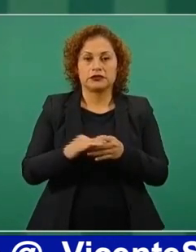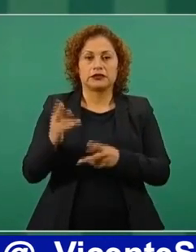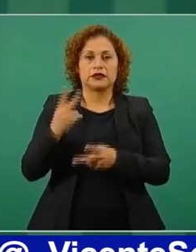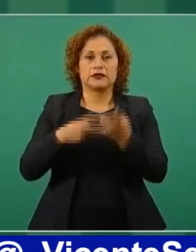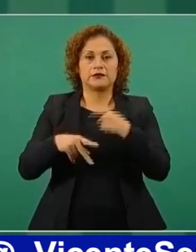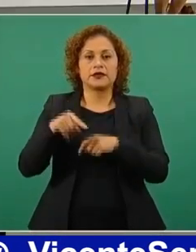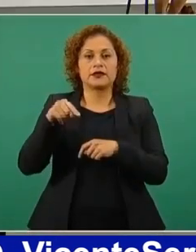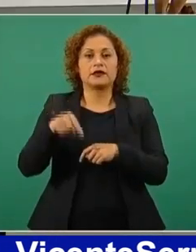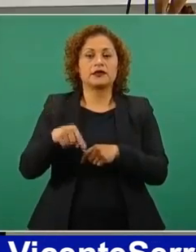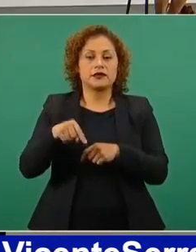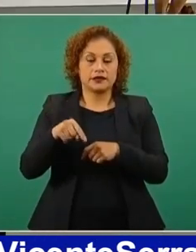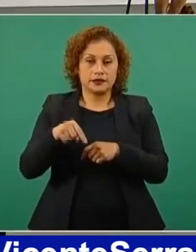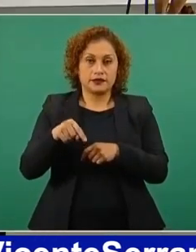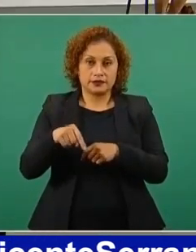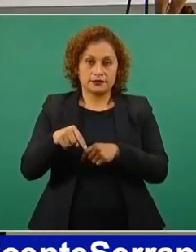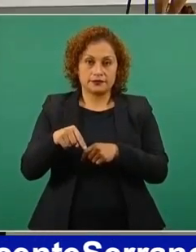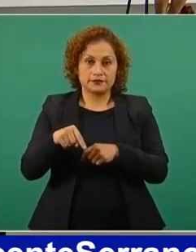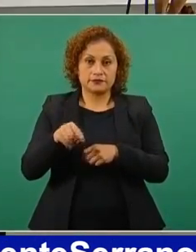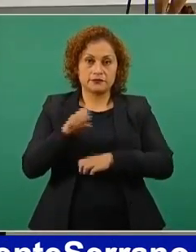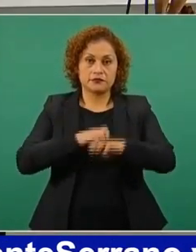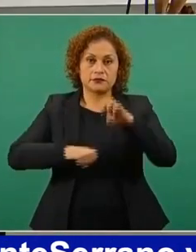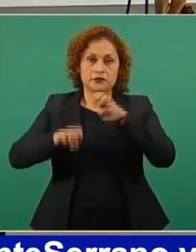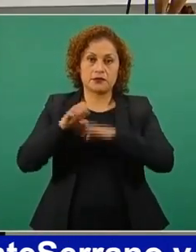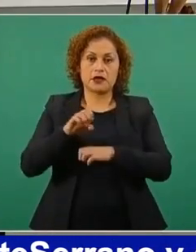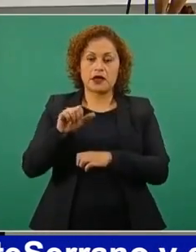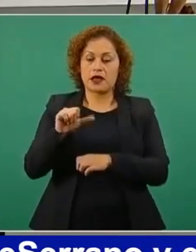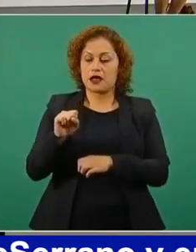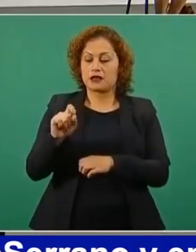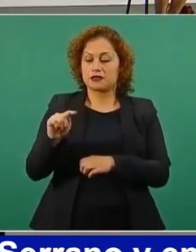planta de AstraZeneca en México,